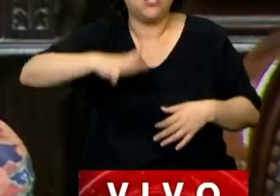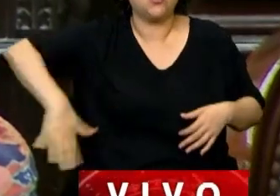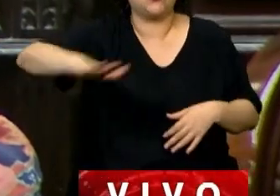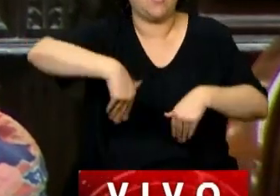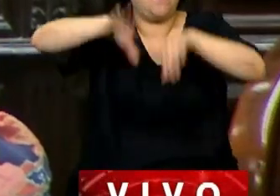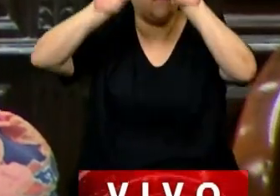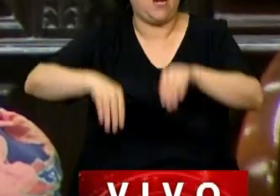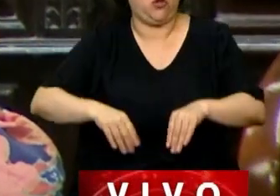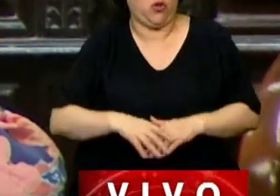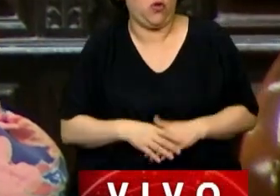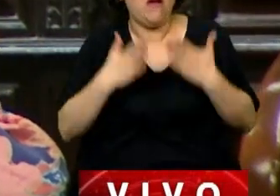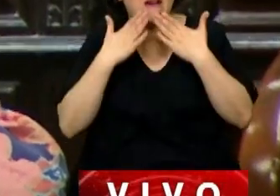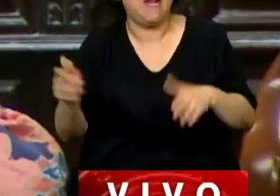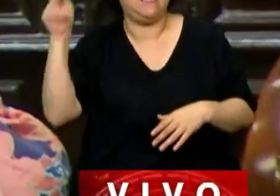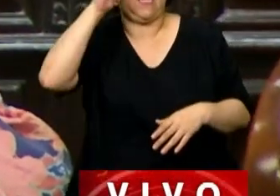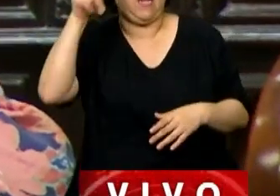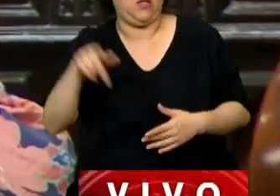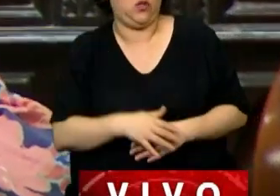Argentina logramos tener justicia social.